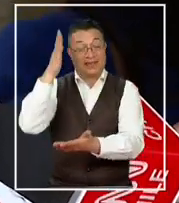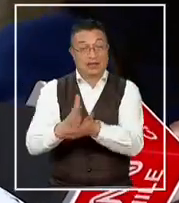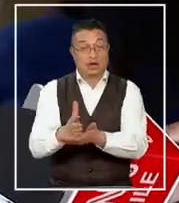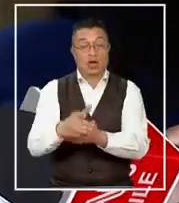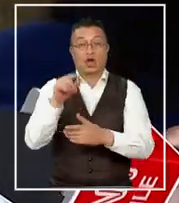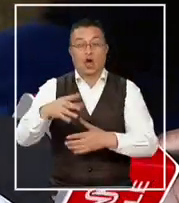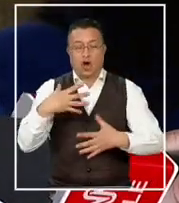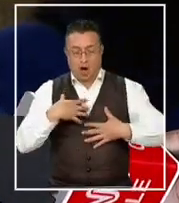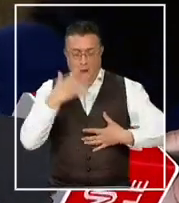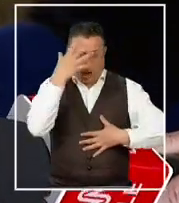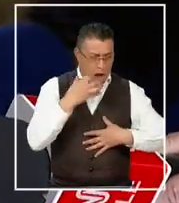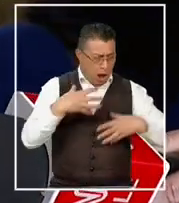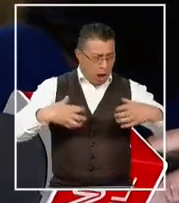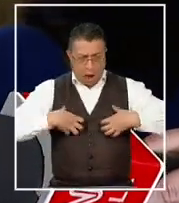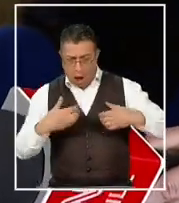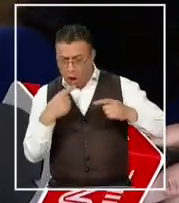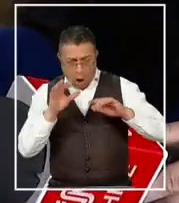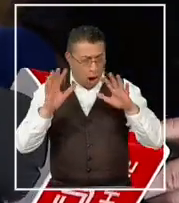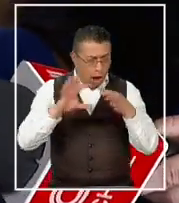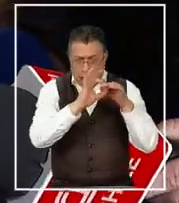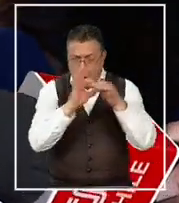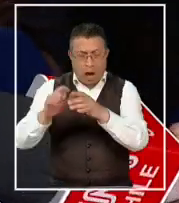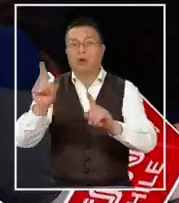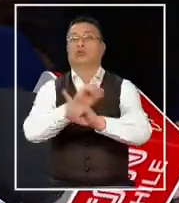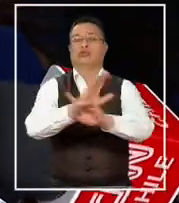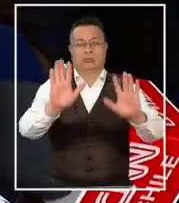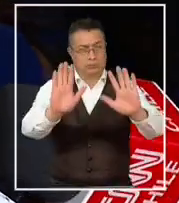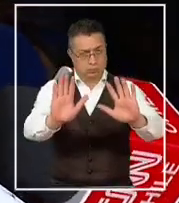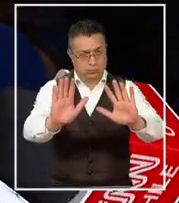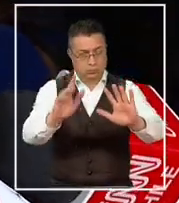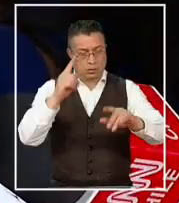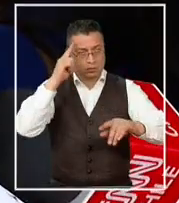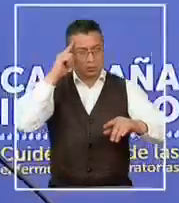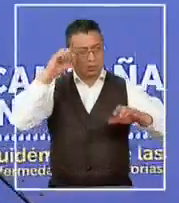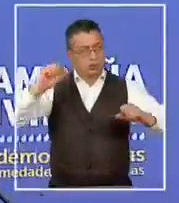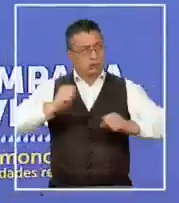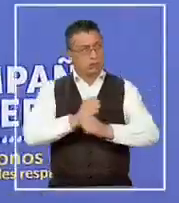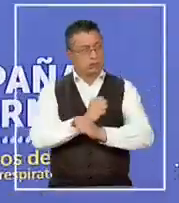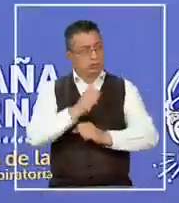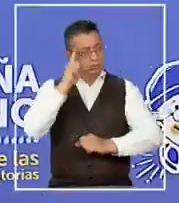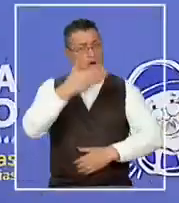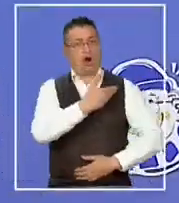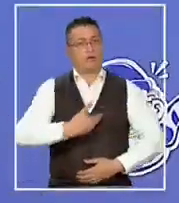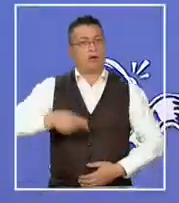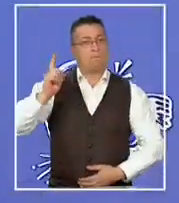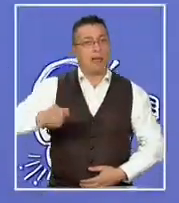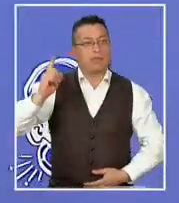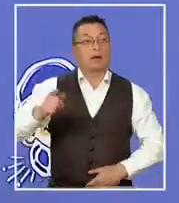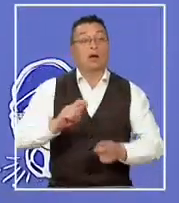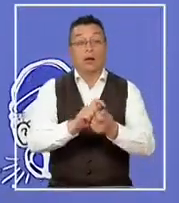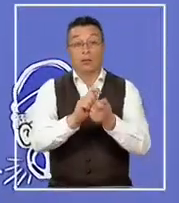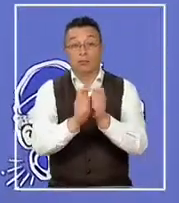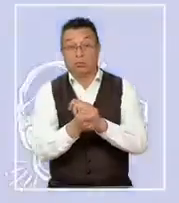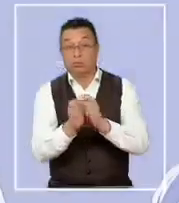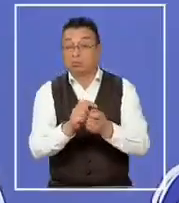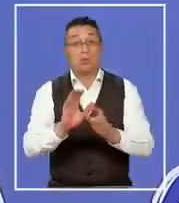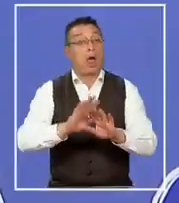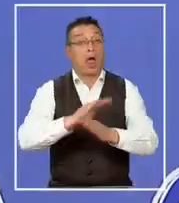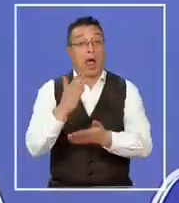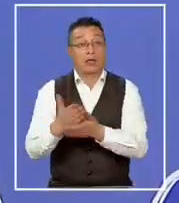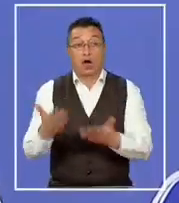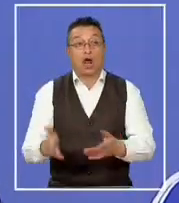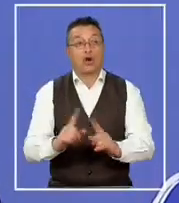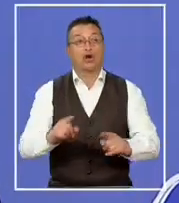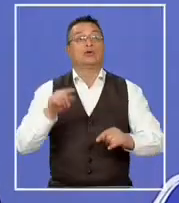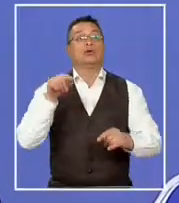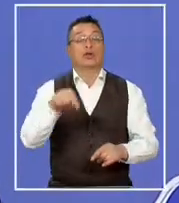en caliente en el momento que se tiene que resolver esto y eso lo tendrá que resolver el gobierno. Solicitud de ajuste que no tuvo efectos. Hoy